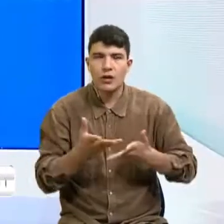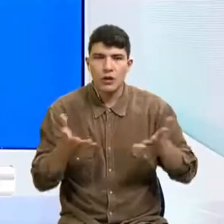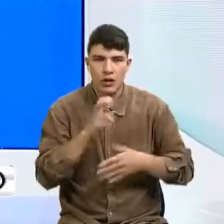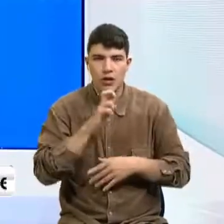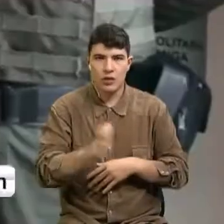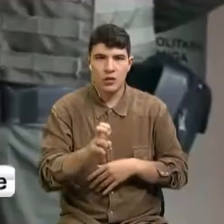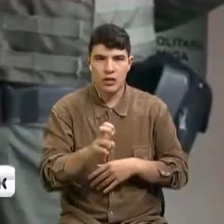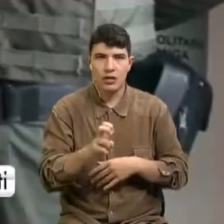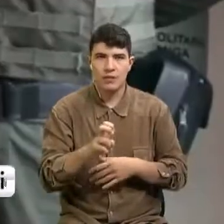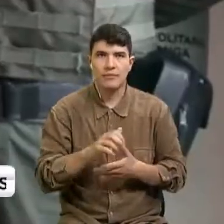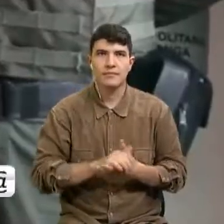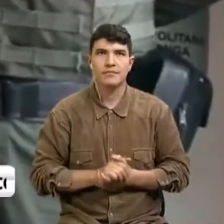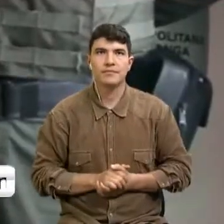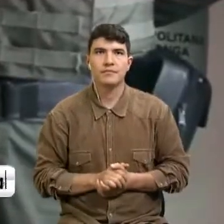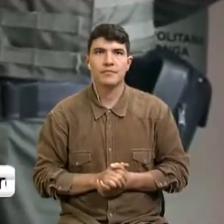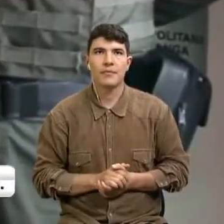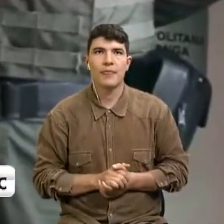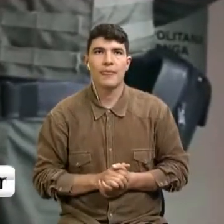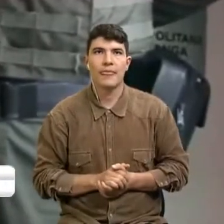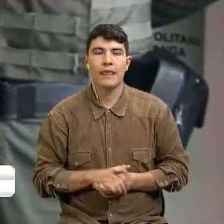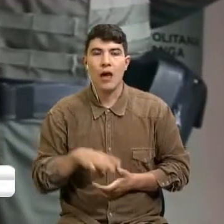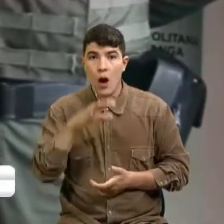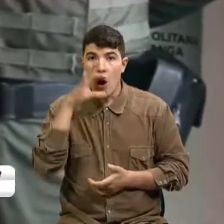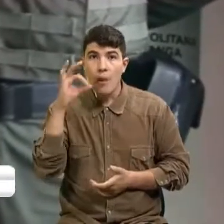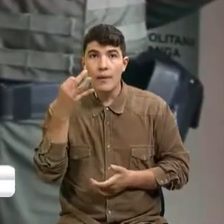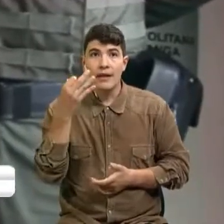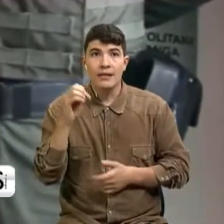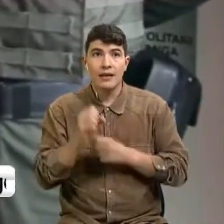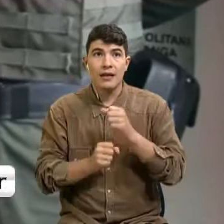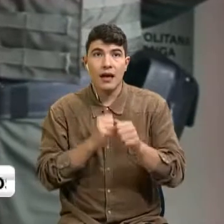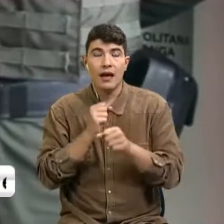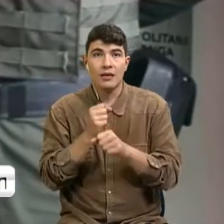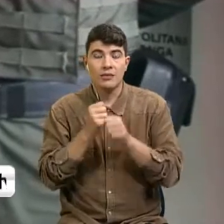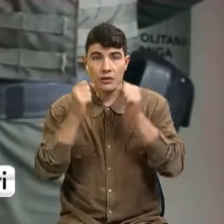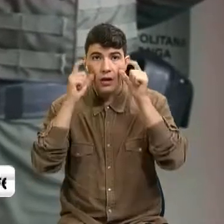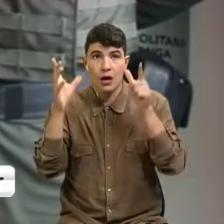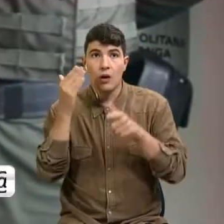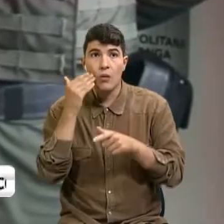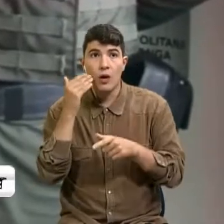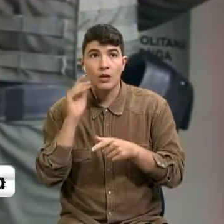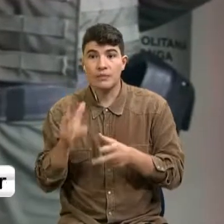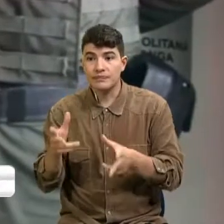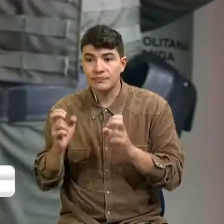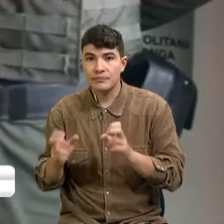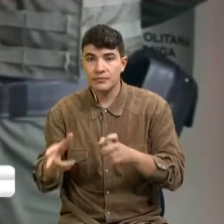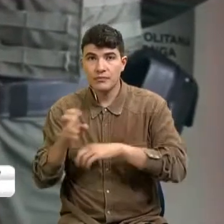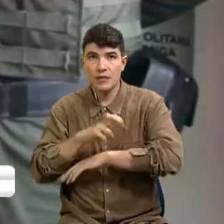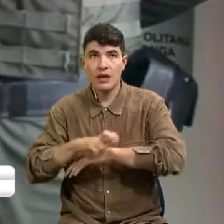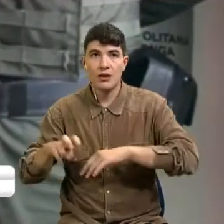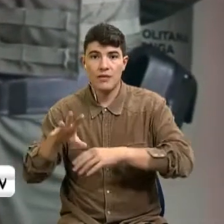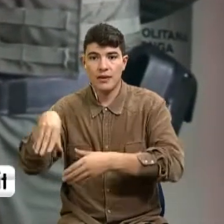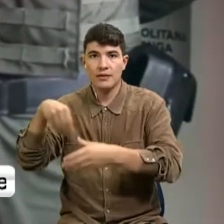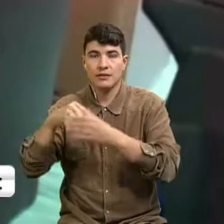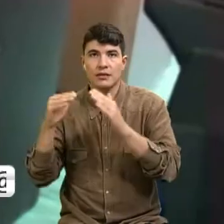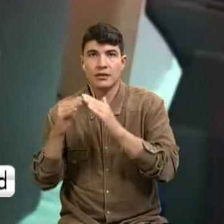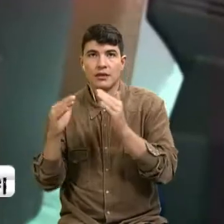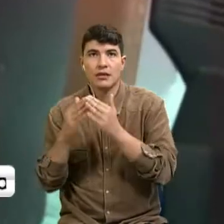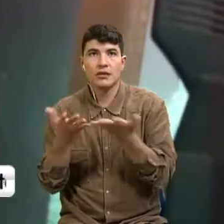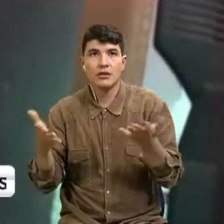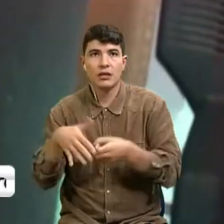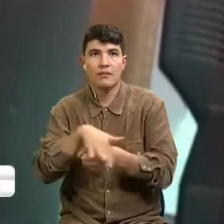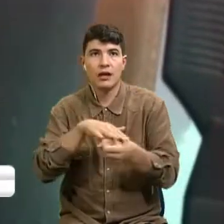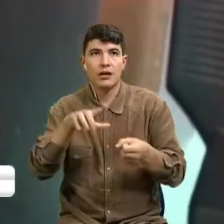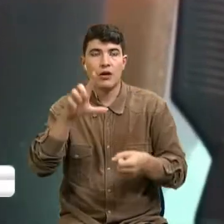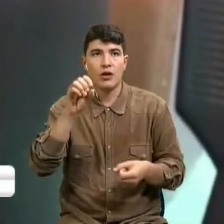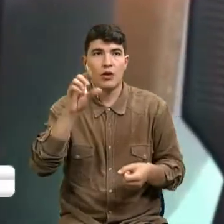ciudad. Un hombre de 30 años fue sorprendido por la policía cuando sustraía varios enseres de una residencia en el barrio El